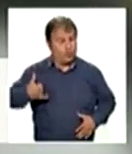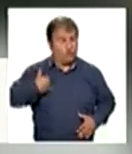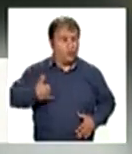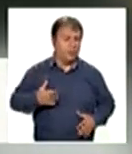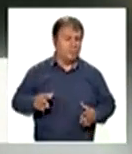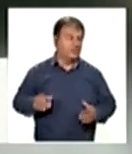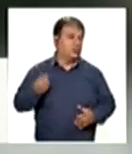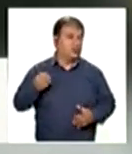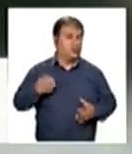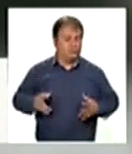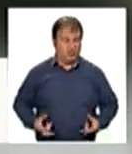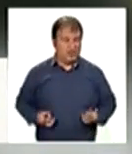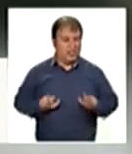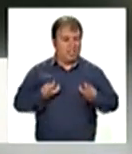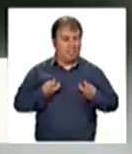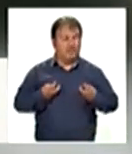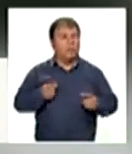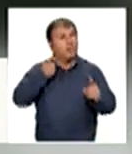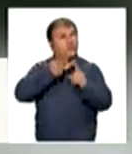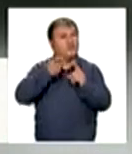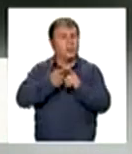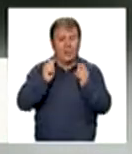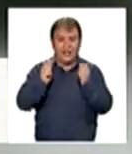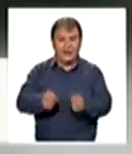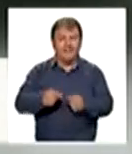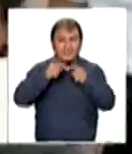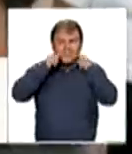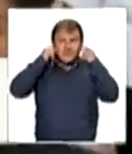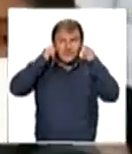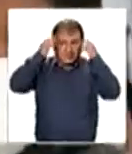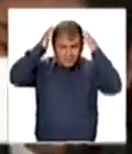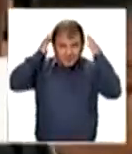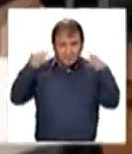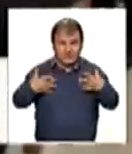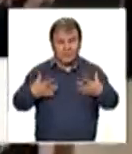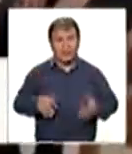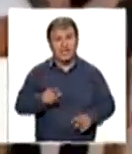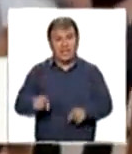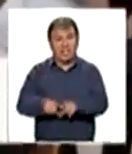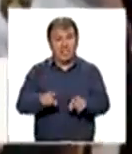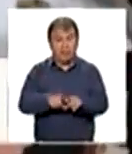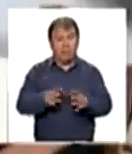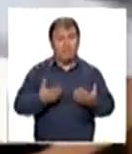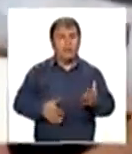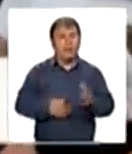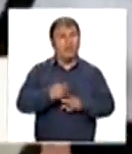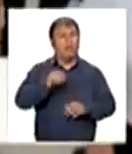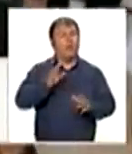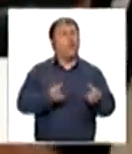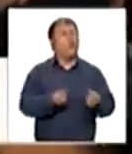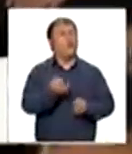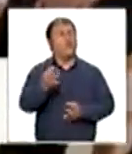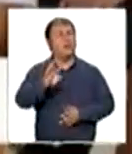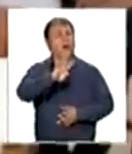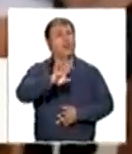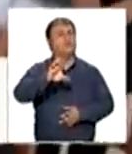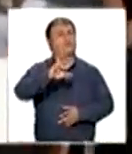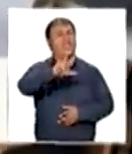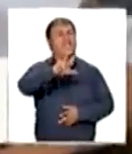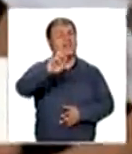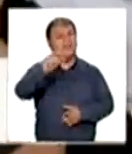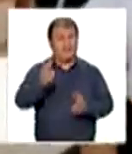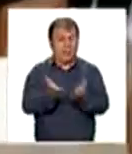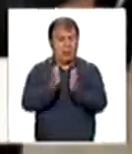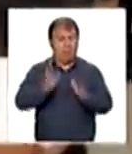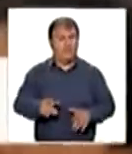adolescentes, con una sola finalidad de regalarle una sonrisa. Así como ellas, fueron en total 430